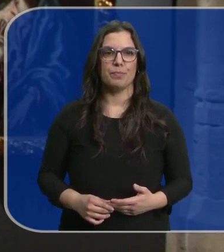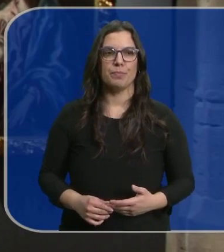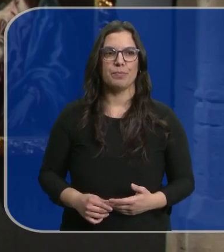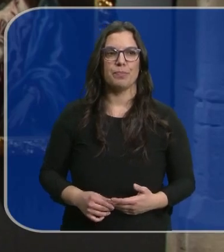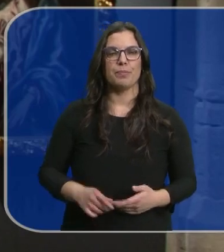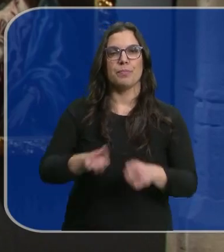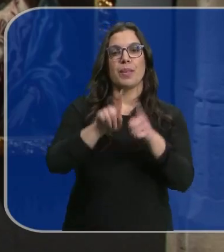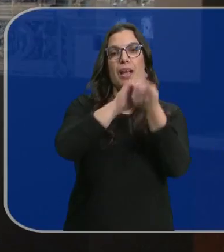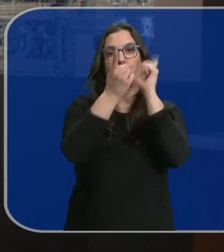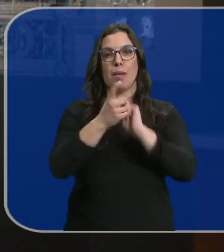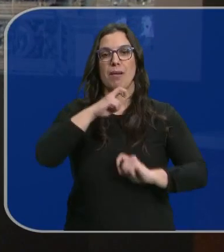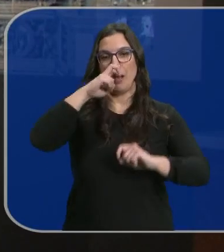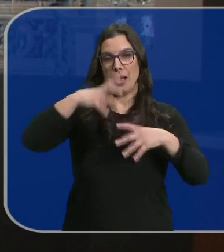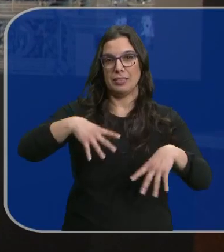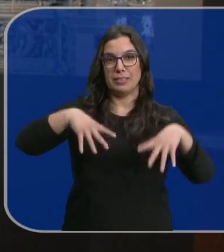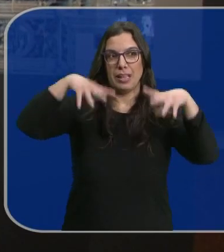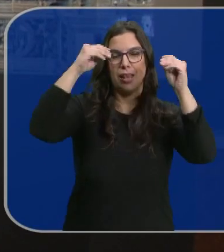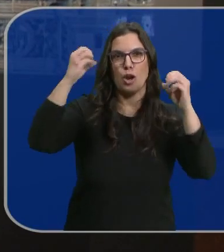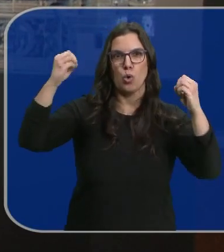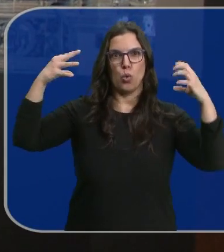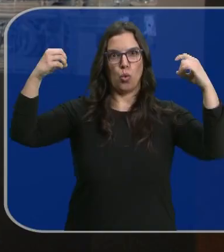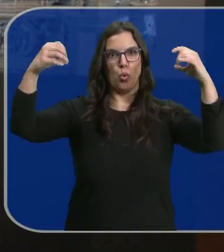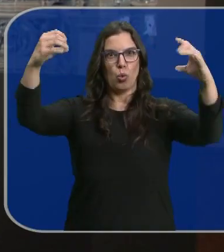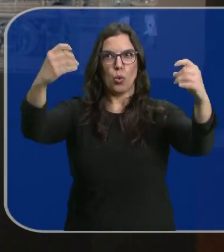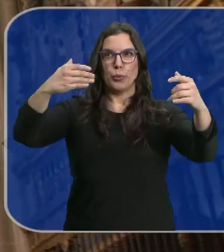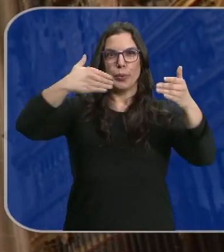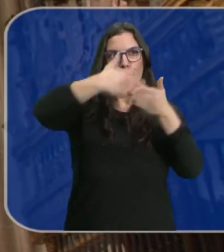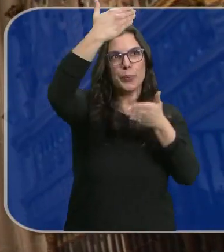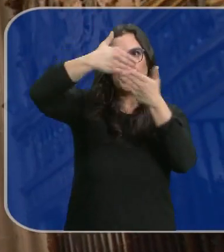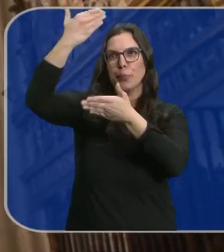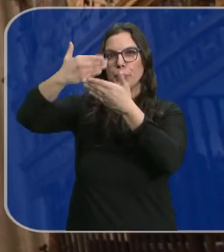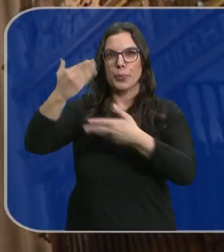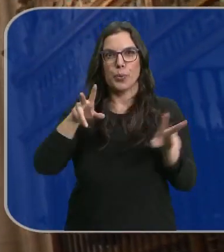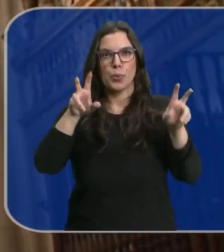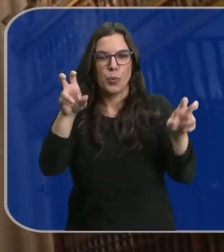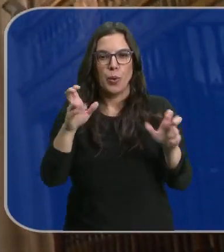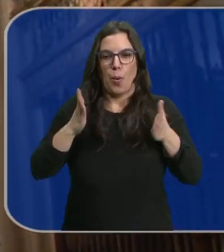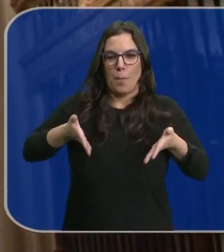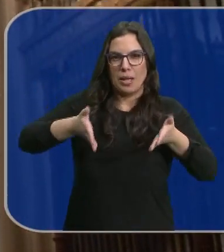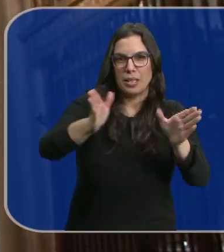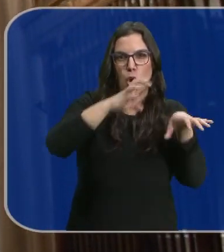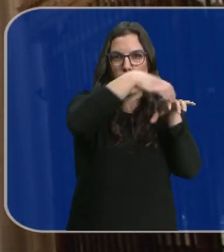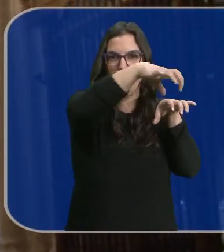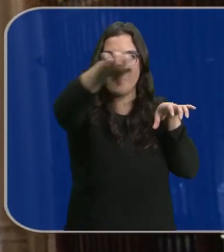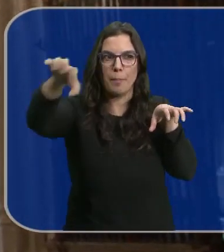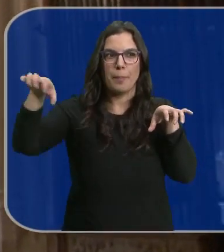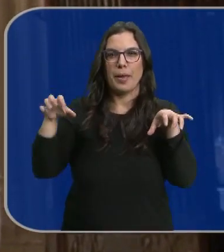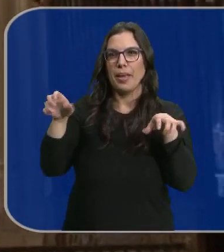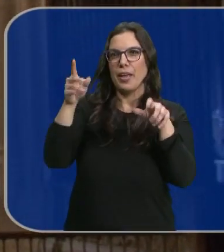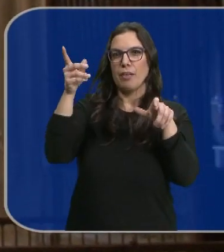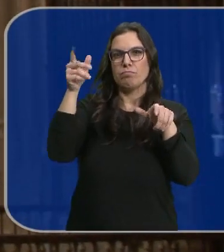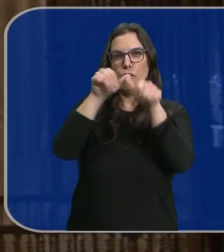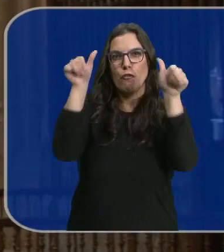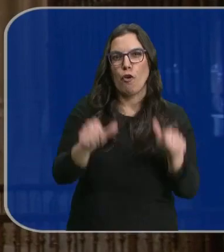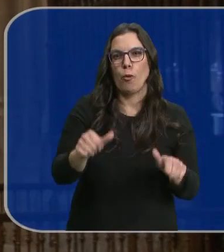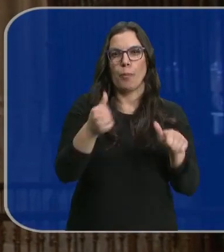Mudaba de piel, la Catedral de Palencia mutaba en más luminosa y con nuevos revestimientos. Mostraban sus pasillos, sus capillas con nuevas texturas, obras